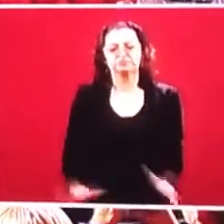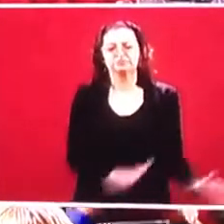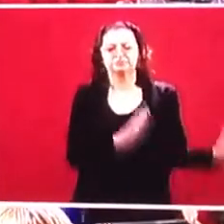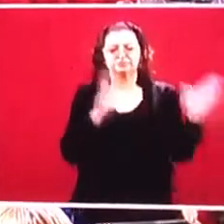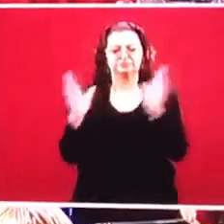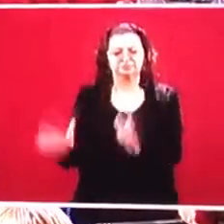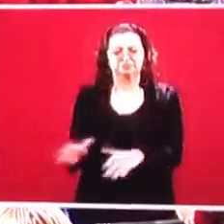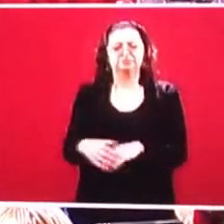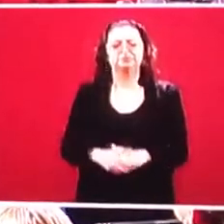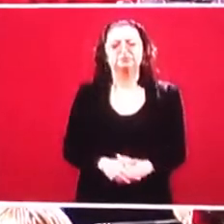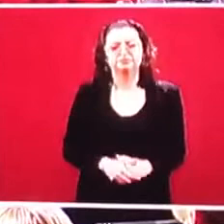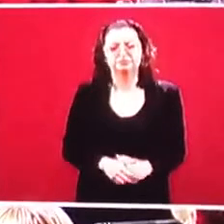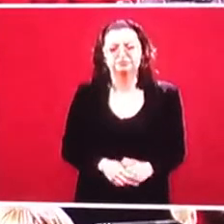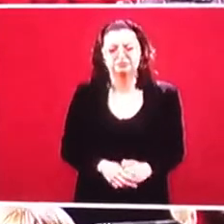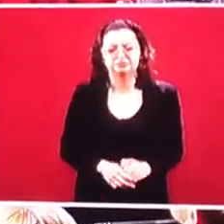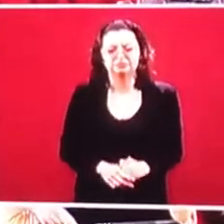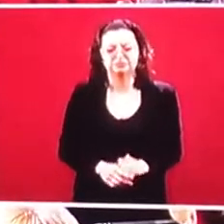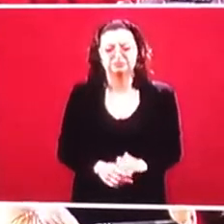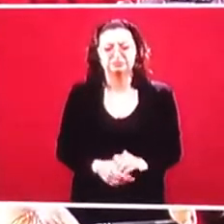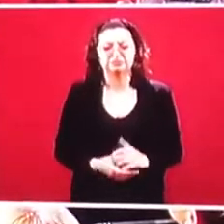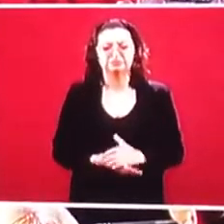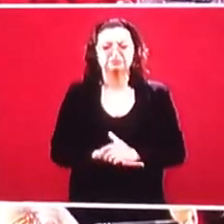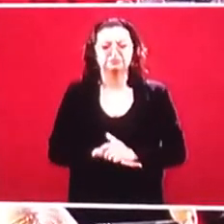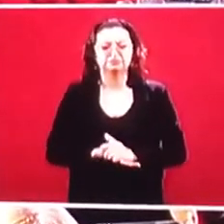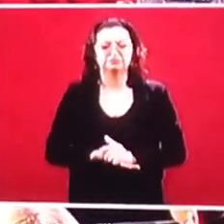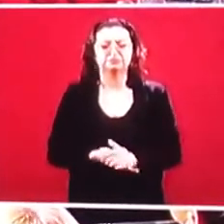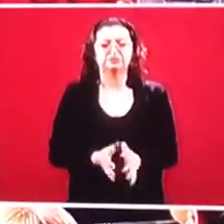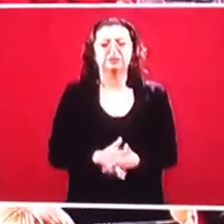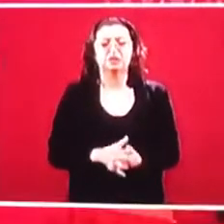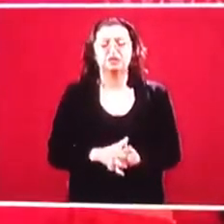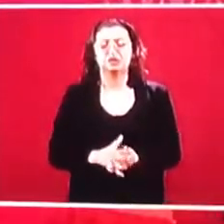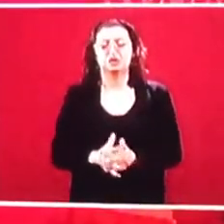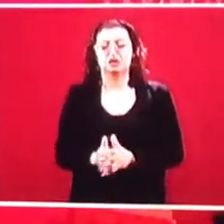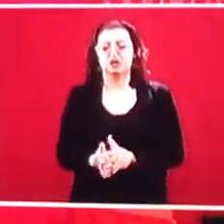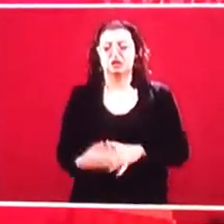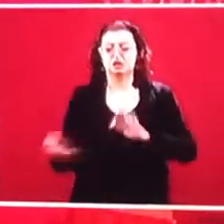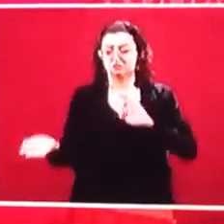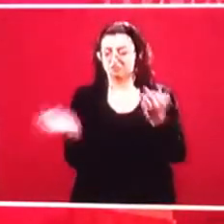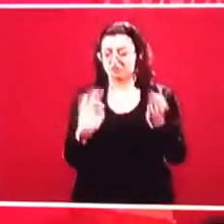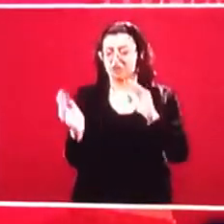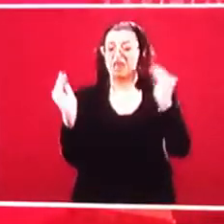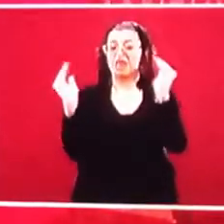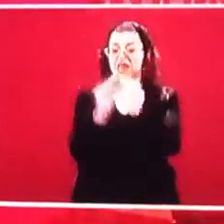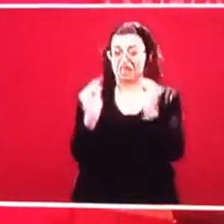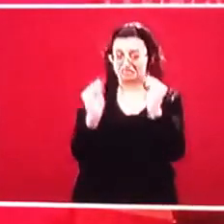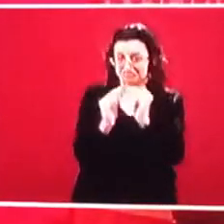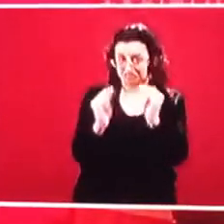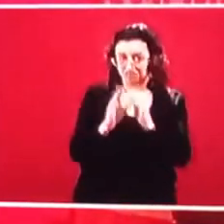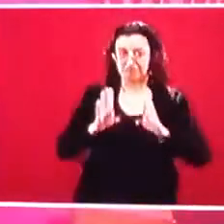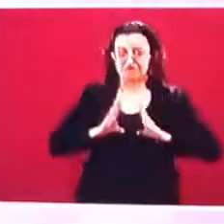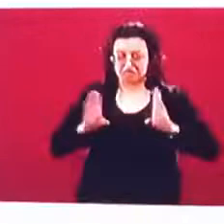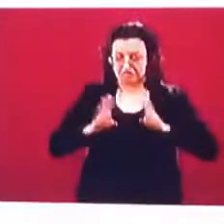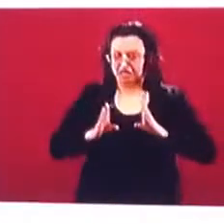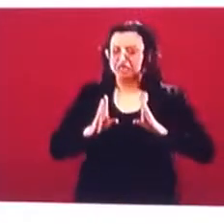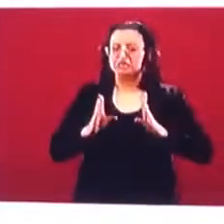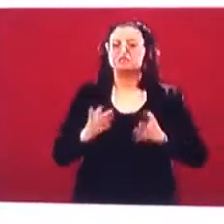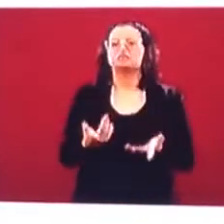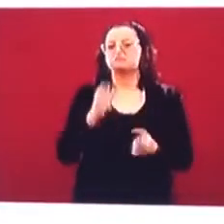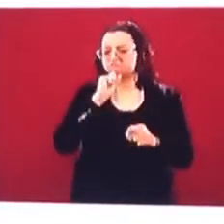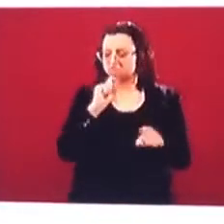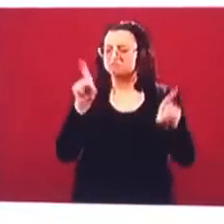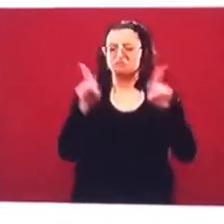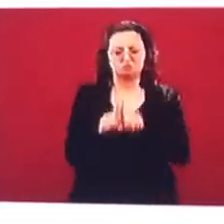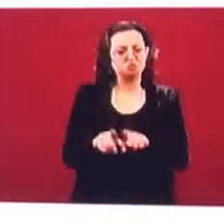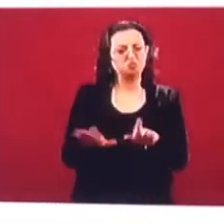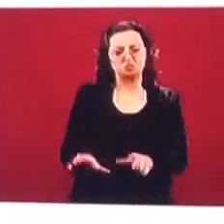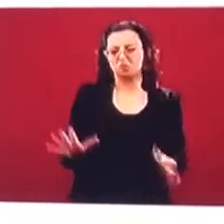apoyos de las tarjetas para que se les pague. Así que esto es la columna de mañana y es la que le voy a dar a conocer. Por cierto,